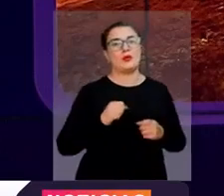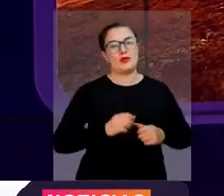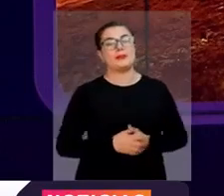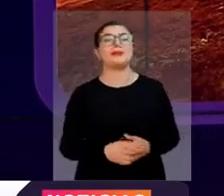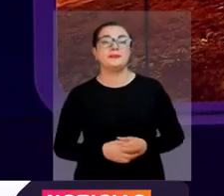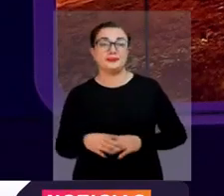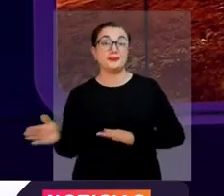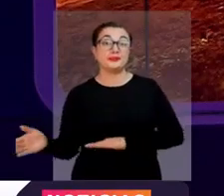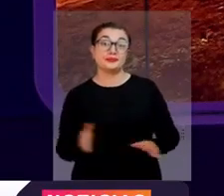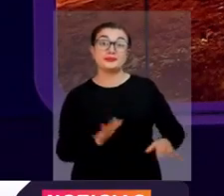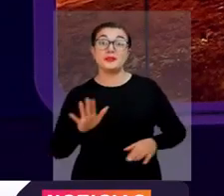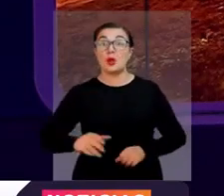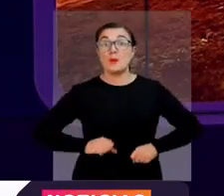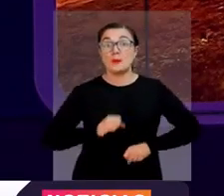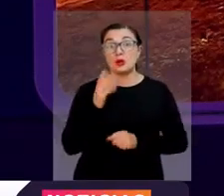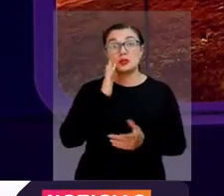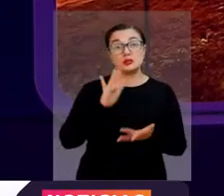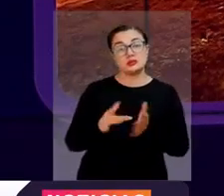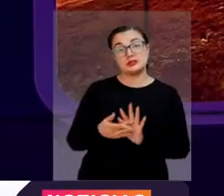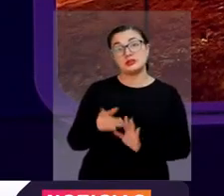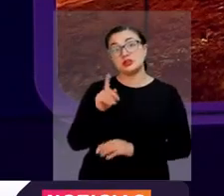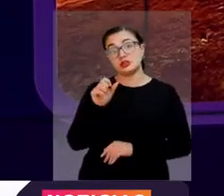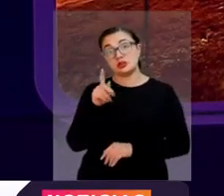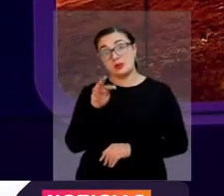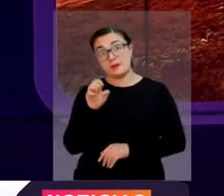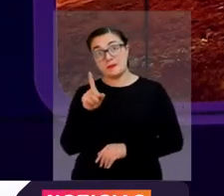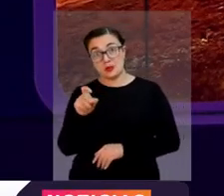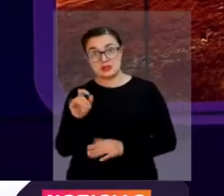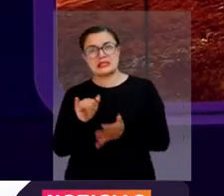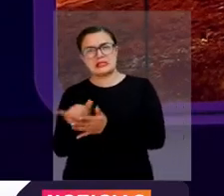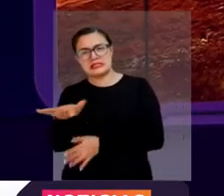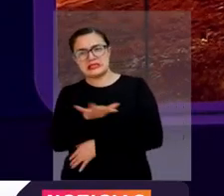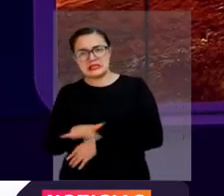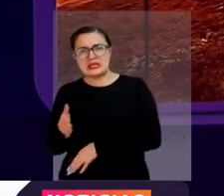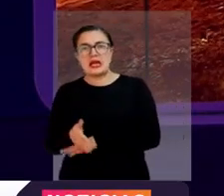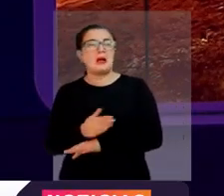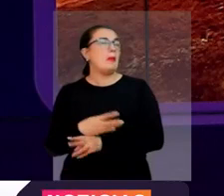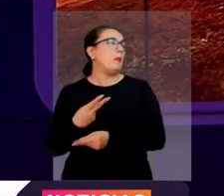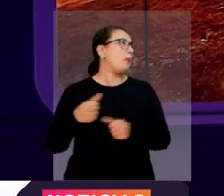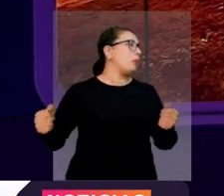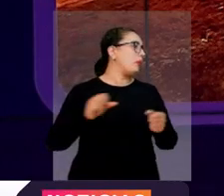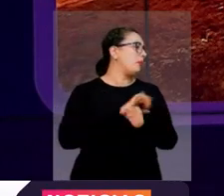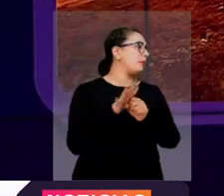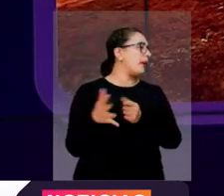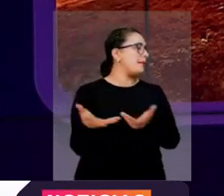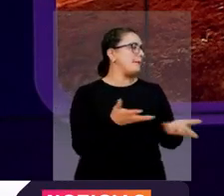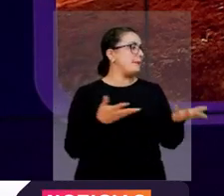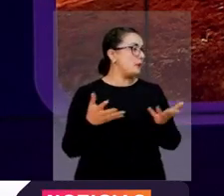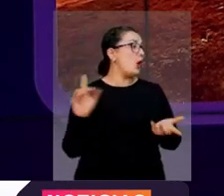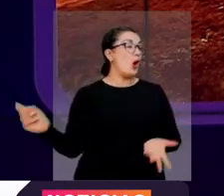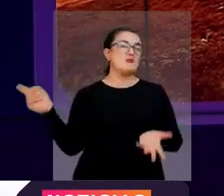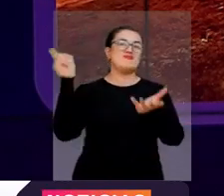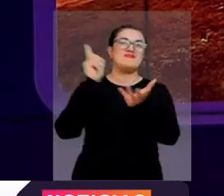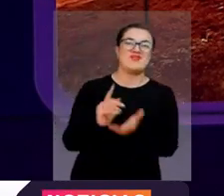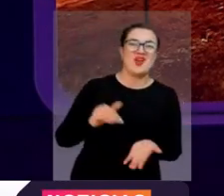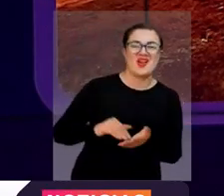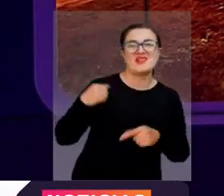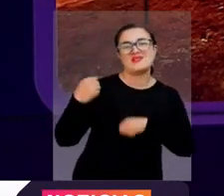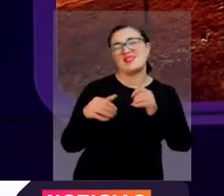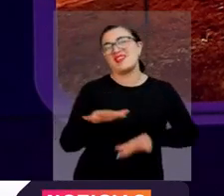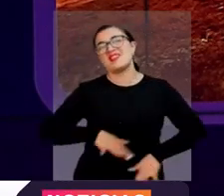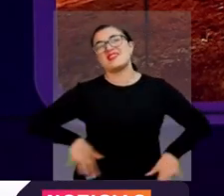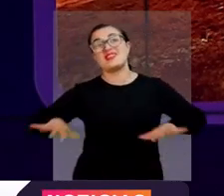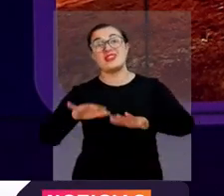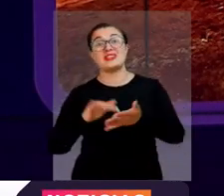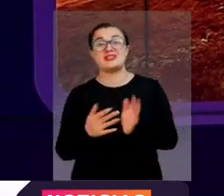La selección Bogotá de softball se reencontró en los terrenos después de un buen tiempo a raíz de todo lo ocurrido con la pandemia y lo hizo en un torneo amistoso.